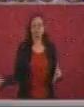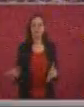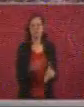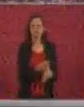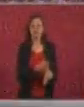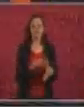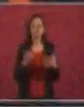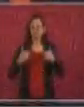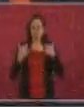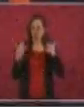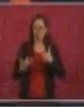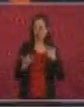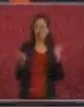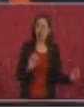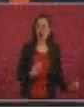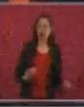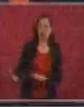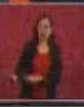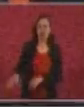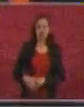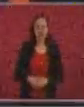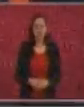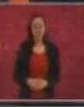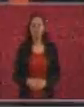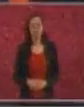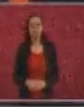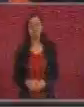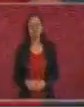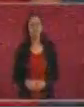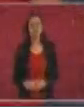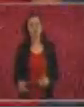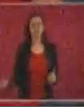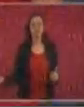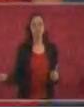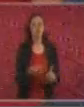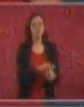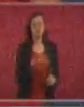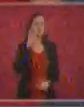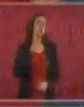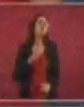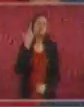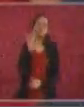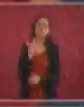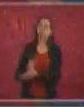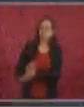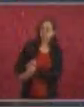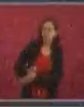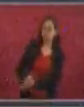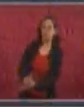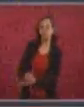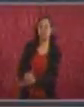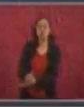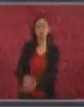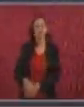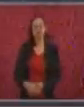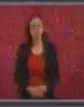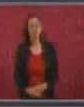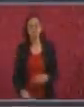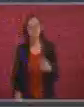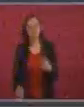2015 y 2016. En el 2015 el PRI se lleva carro completo, gana todas las diputaciones federales y en